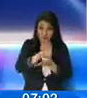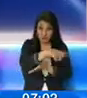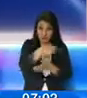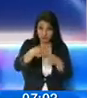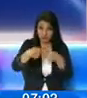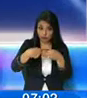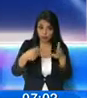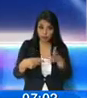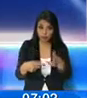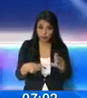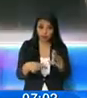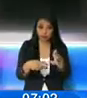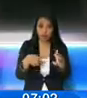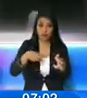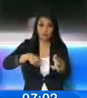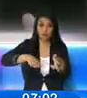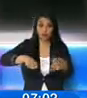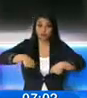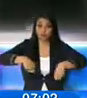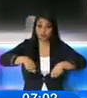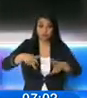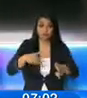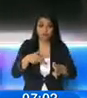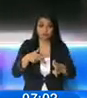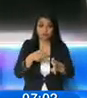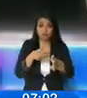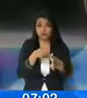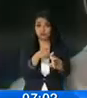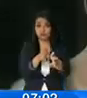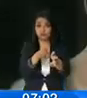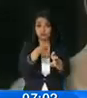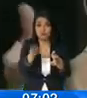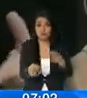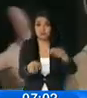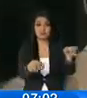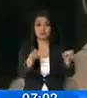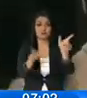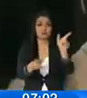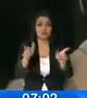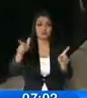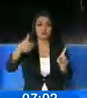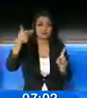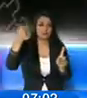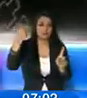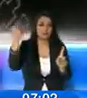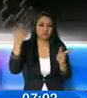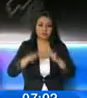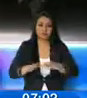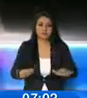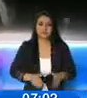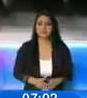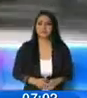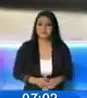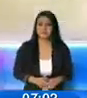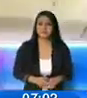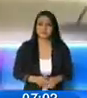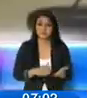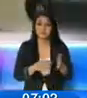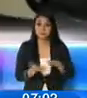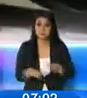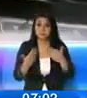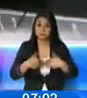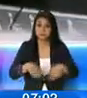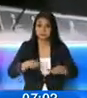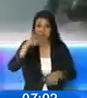siguen, frecuentemente son seguidas por la moto y cuando se bajan son inmediatamente abordados por esas personas que le disparan. Tras el asesinato, la policía